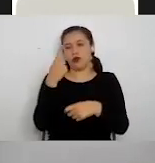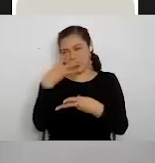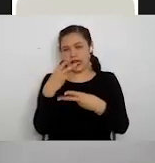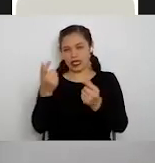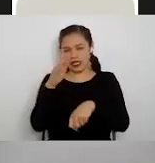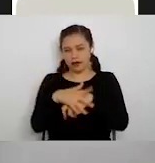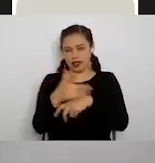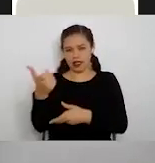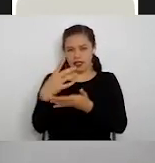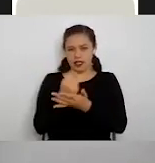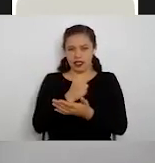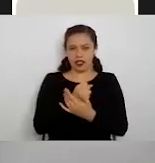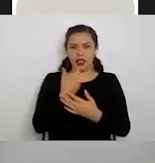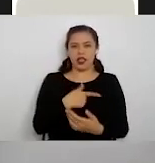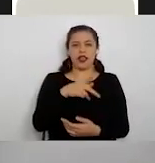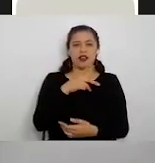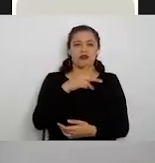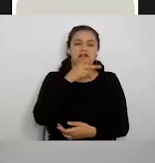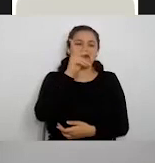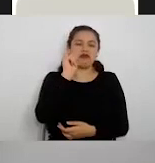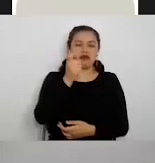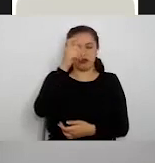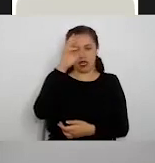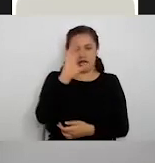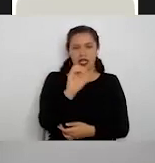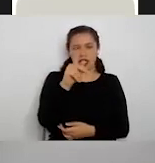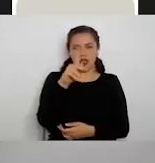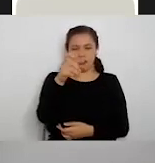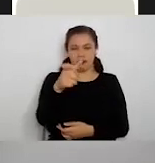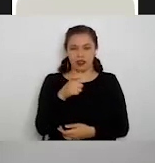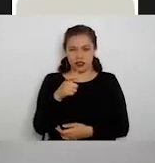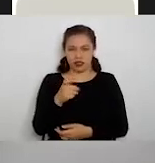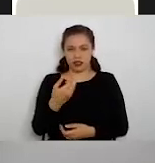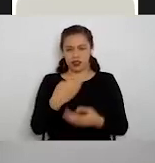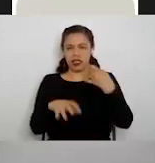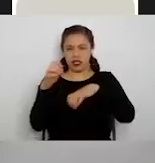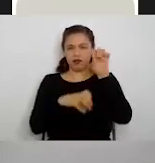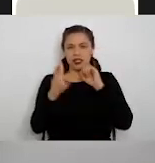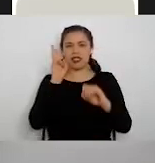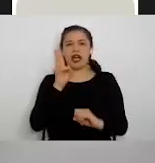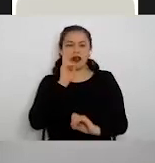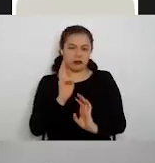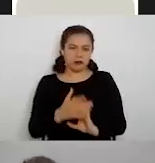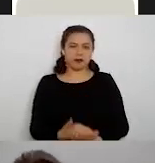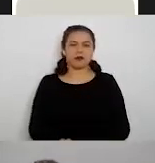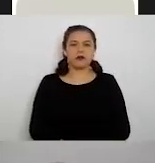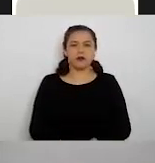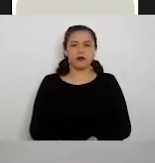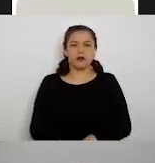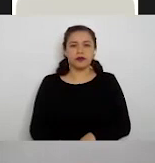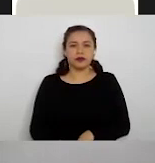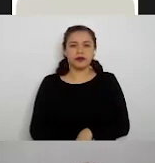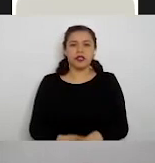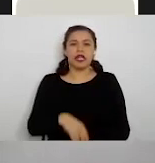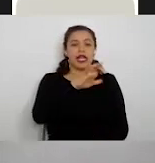es muy técnico, que se llama el CAPEX, que todos los financieros los ven cuando analizan las empresas. Básicamente el CAPEX de